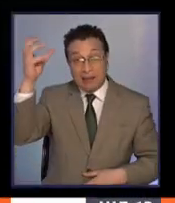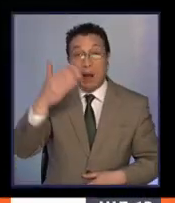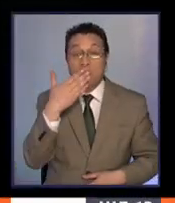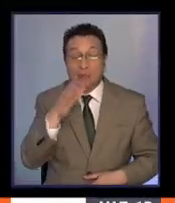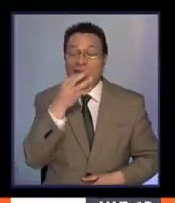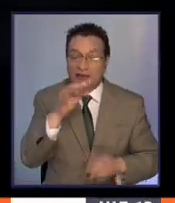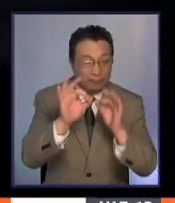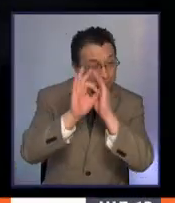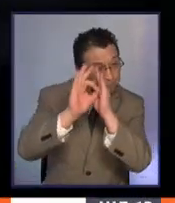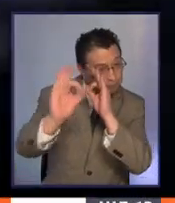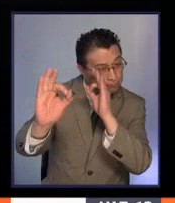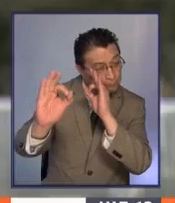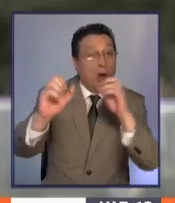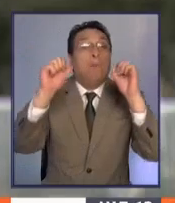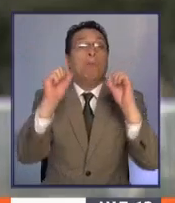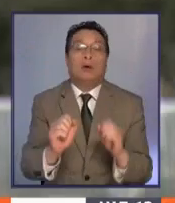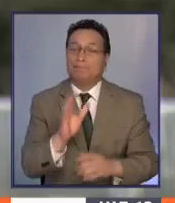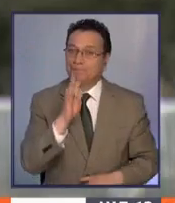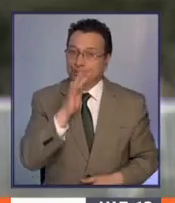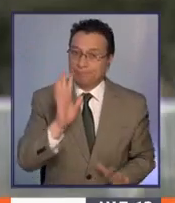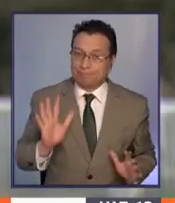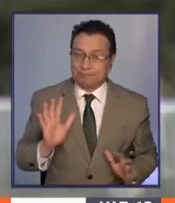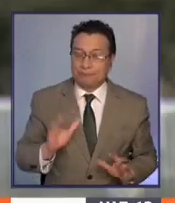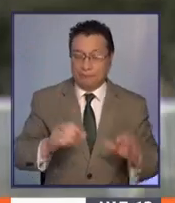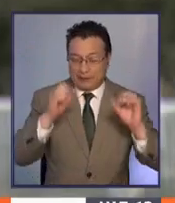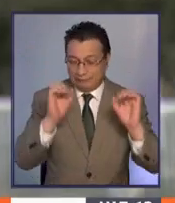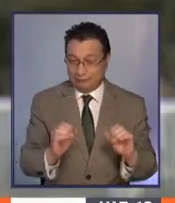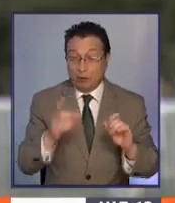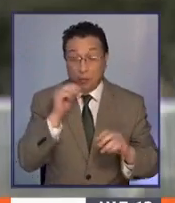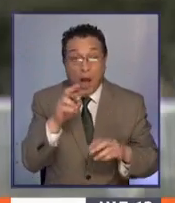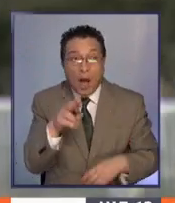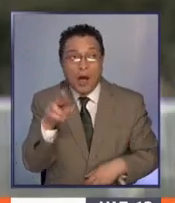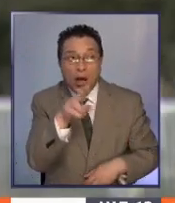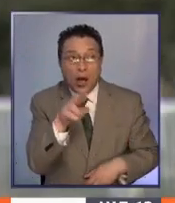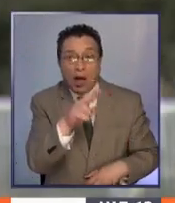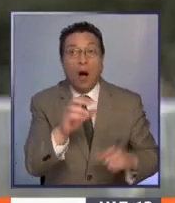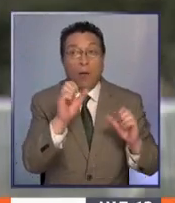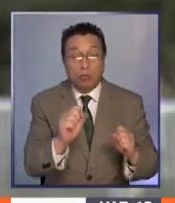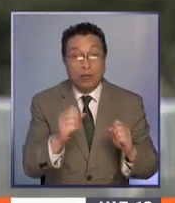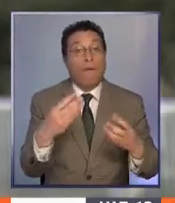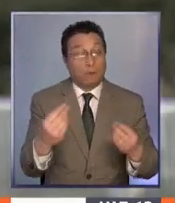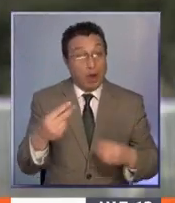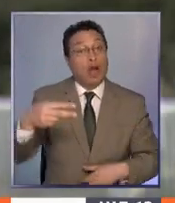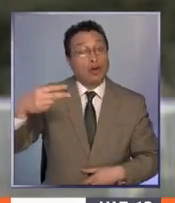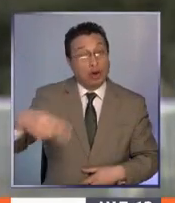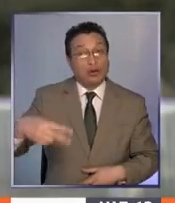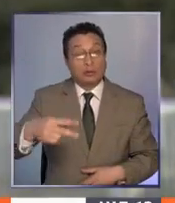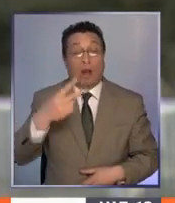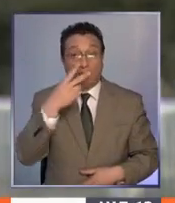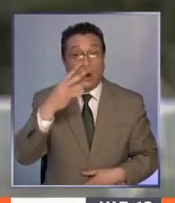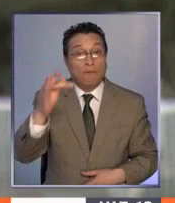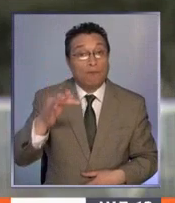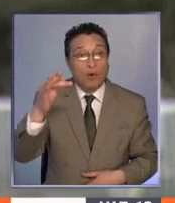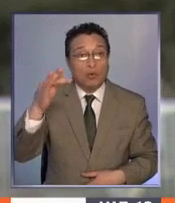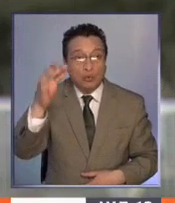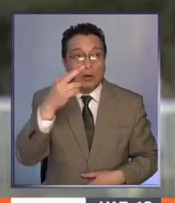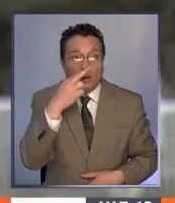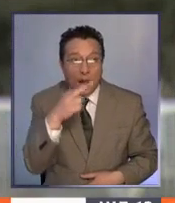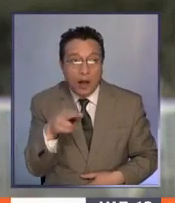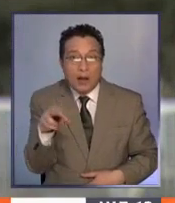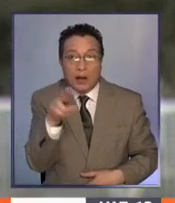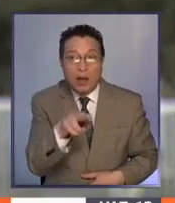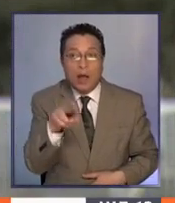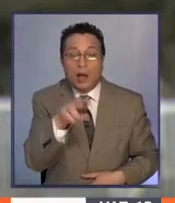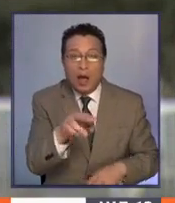preverlo. No se puede asegurar 100%. Si el patrón se repite, creo que sería una muy buena noticia para ver a futuro, si se vuelve a repetir,